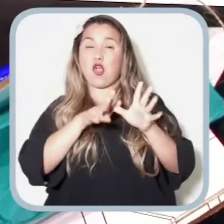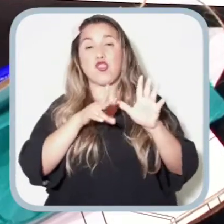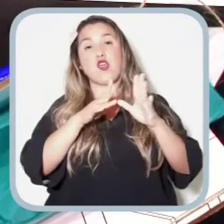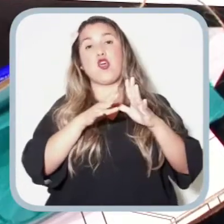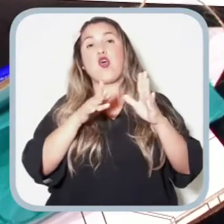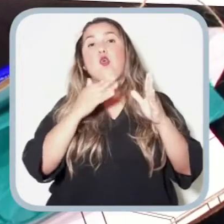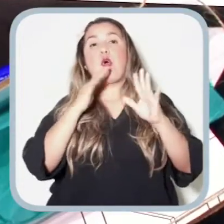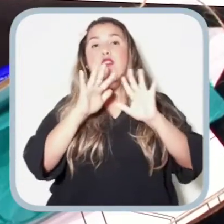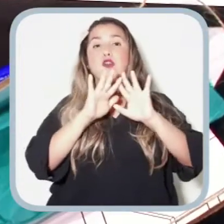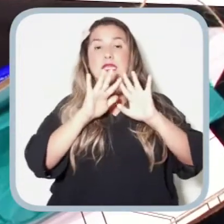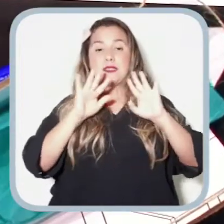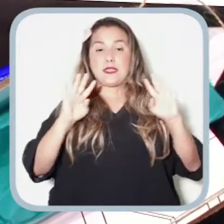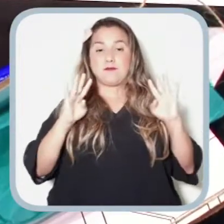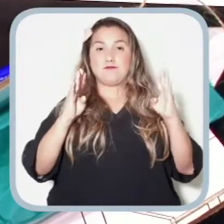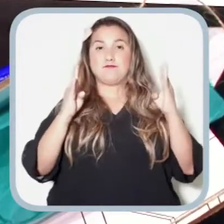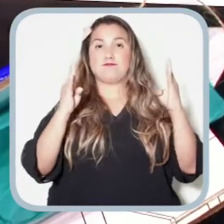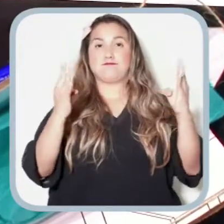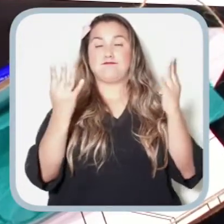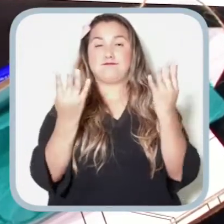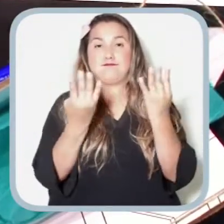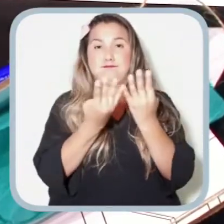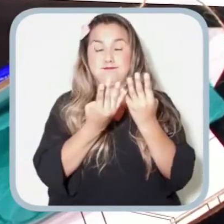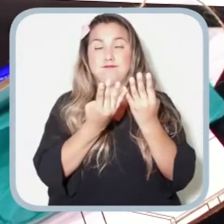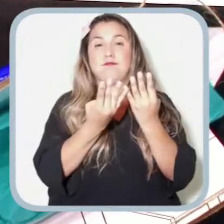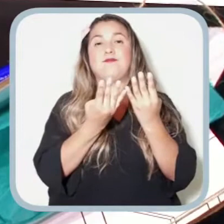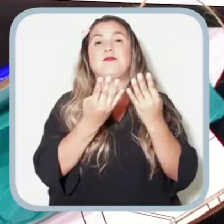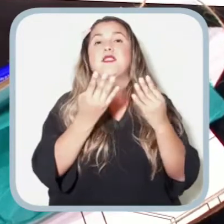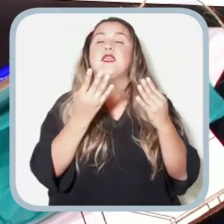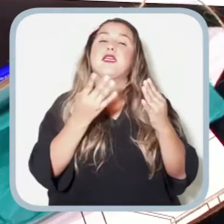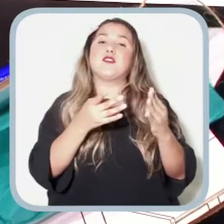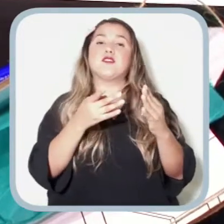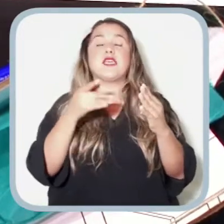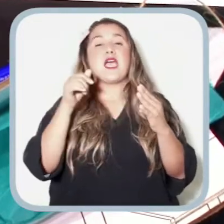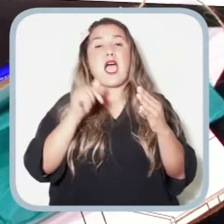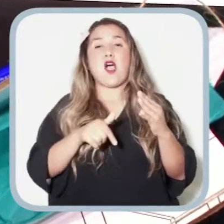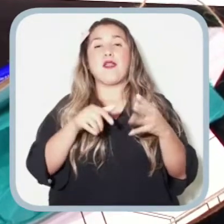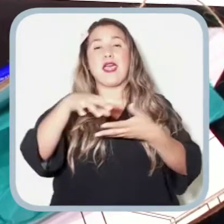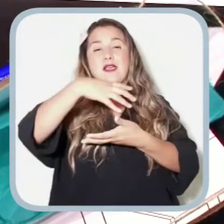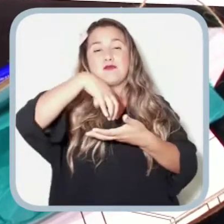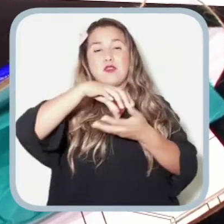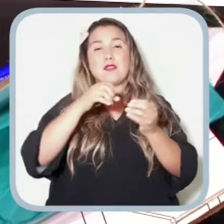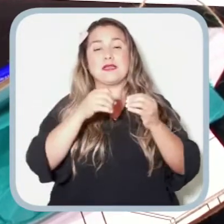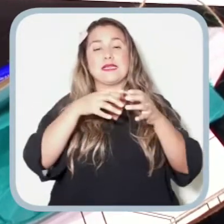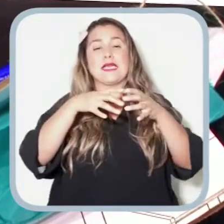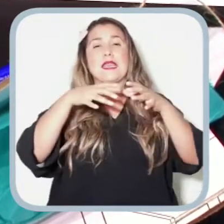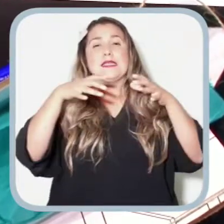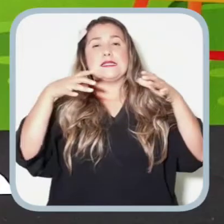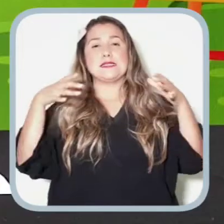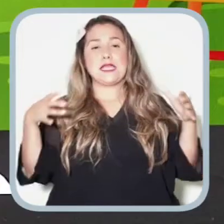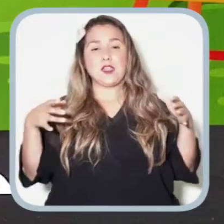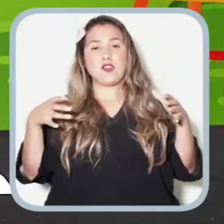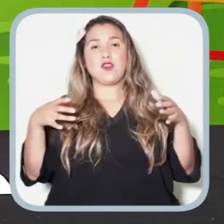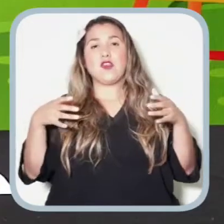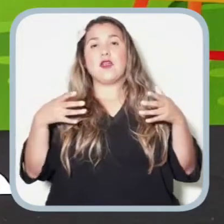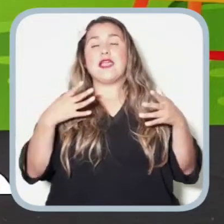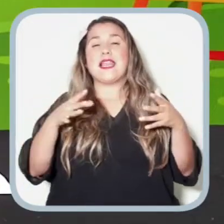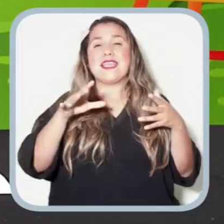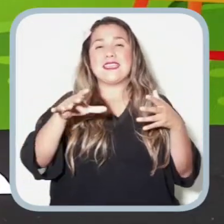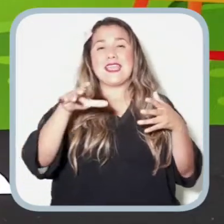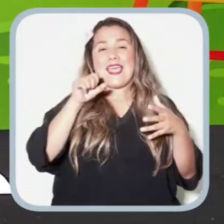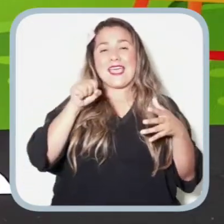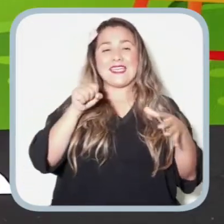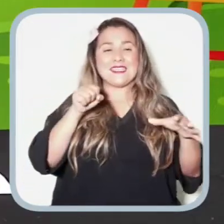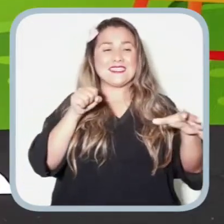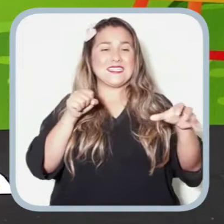ciudades siempre siempre les está quitando espacio a toda la flora la fauna a las aves en todo el lado de